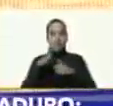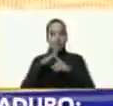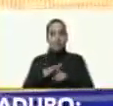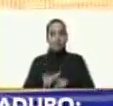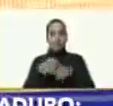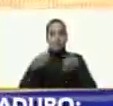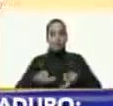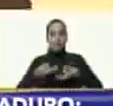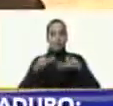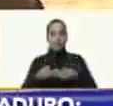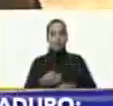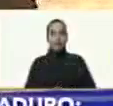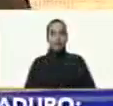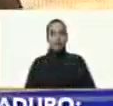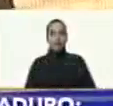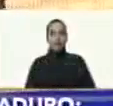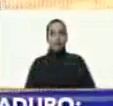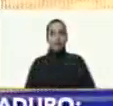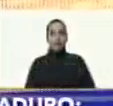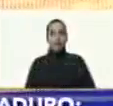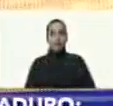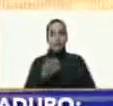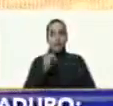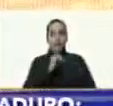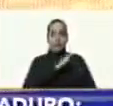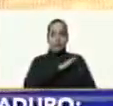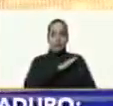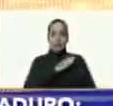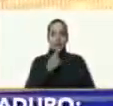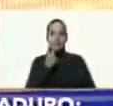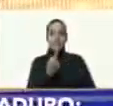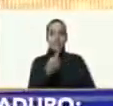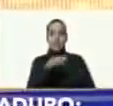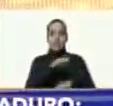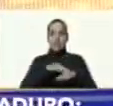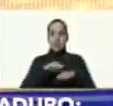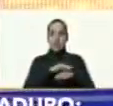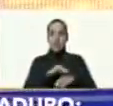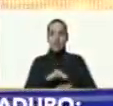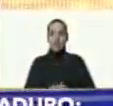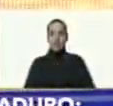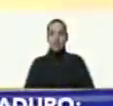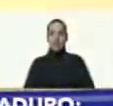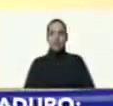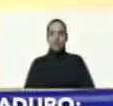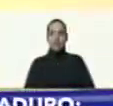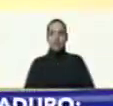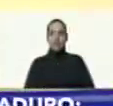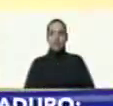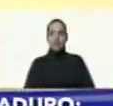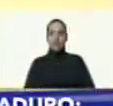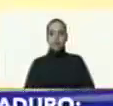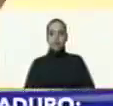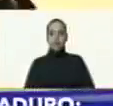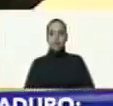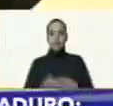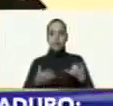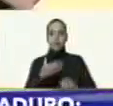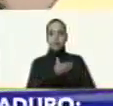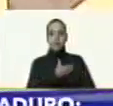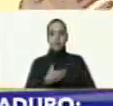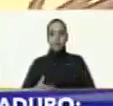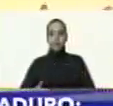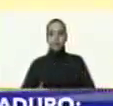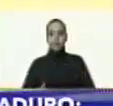Bueno, tenemos bastante material. ¿Qué dice Ernesto Villegas, el ministro? Por favor. Bueno, señor presidente, aquí entre libros